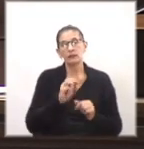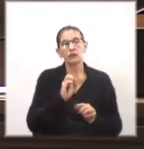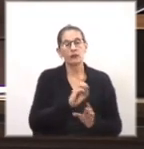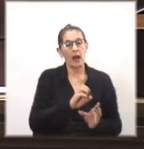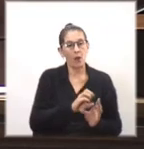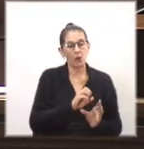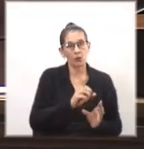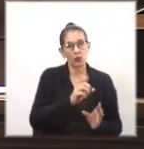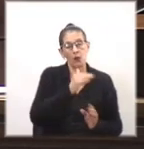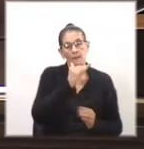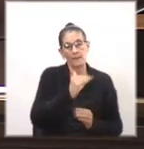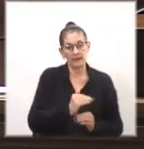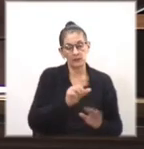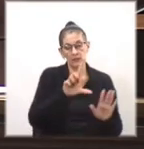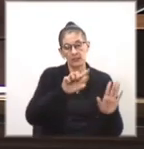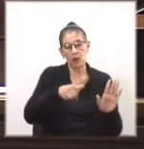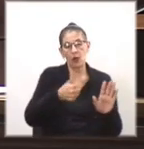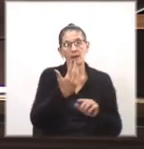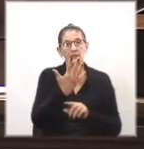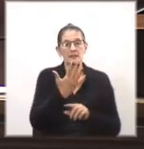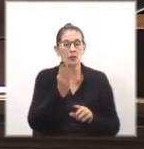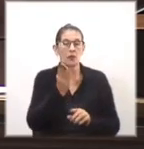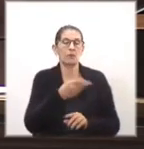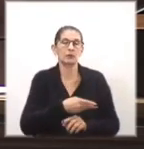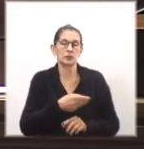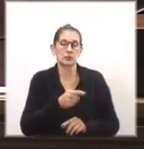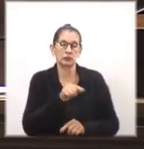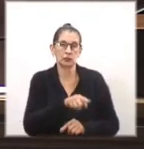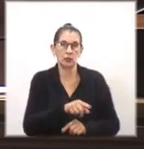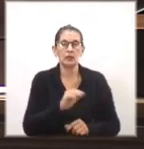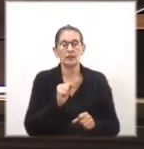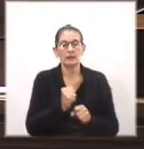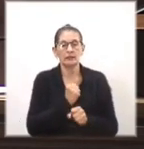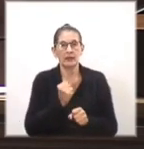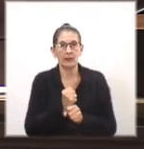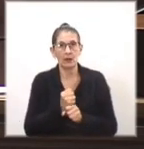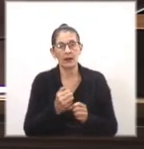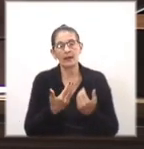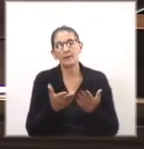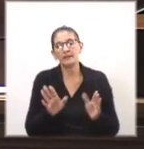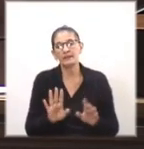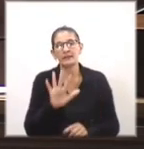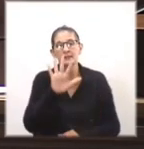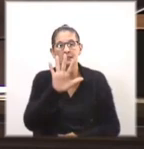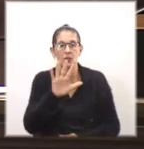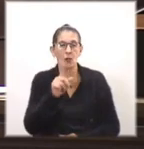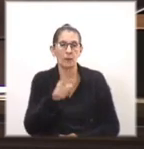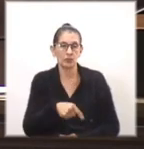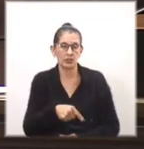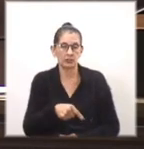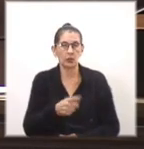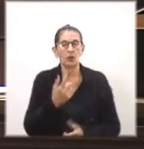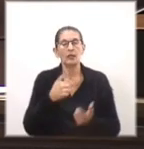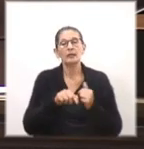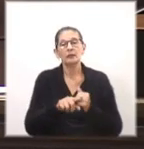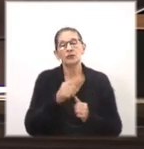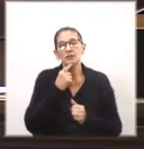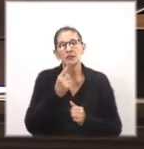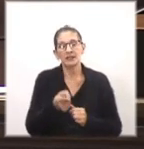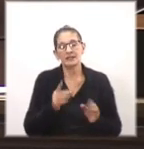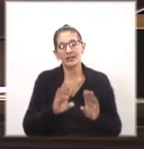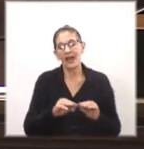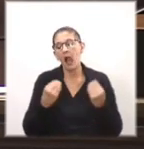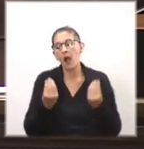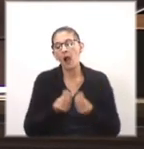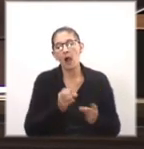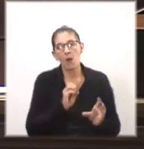que hoy se nutre de 7,5% de los aportes del trabajador, empezará a ser de 5%. Pensar que el ahorro total de la